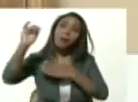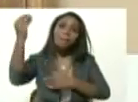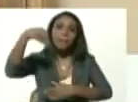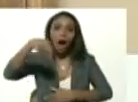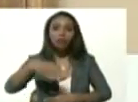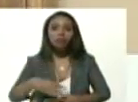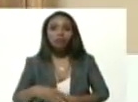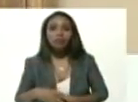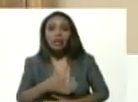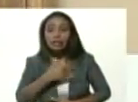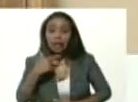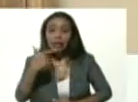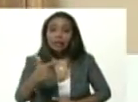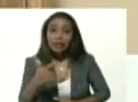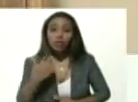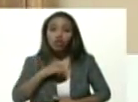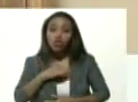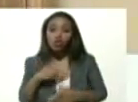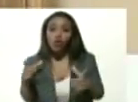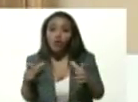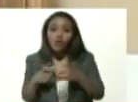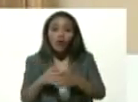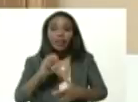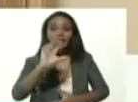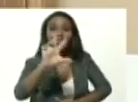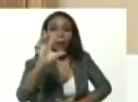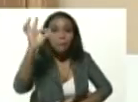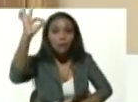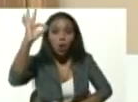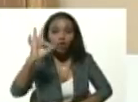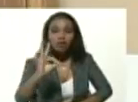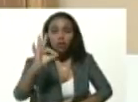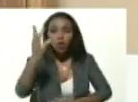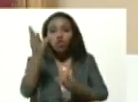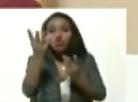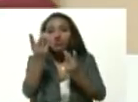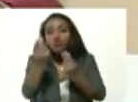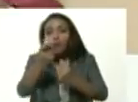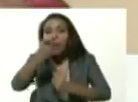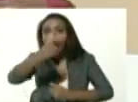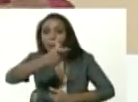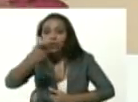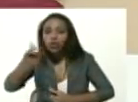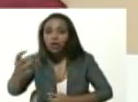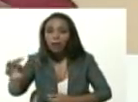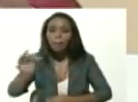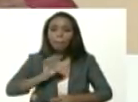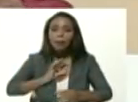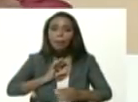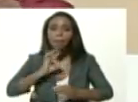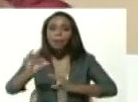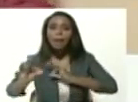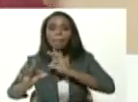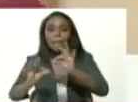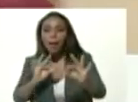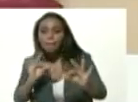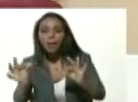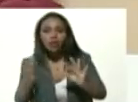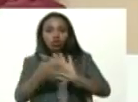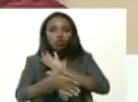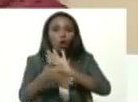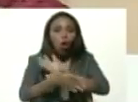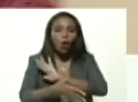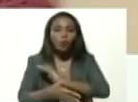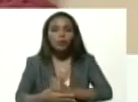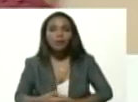Quiere decir que hemos reducido al 3% el número de casos que se hubieran contaminado,